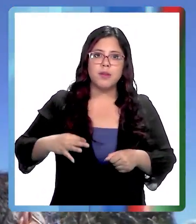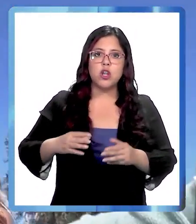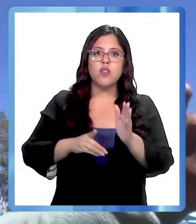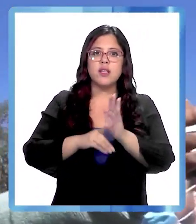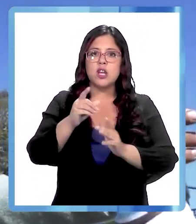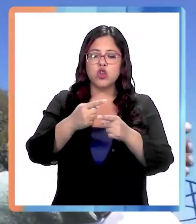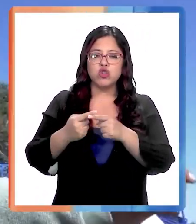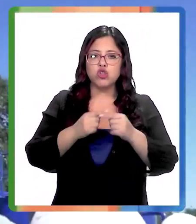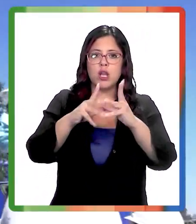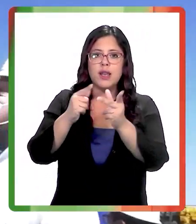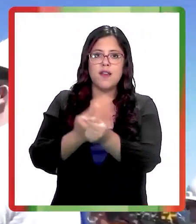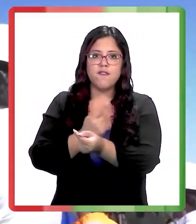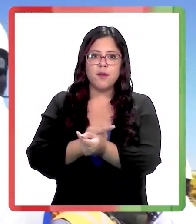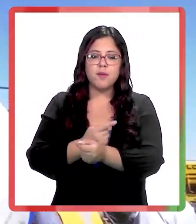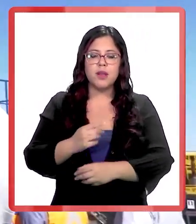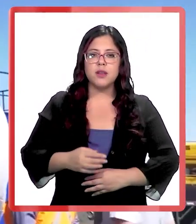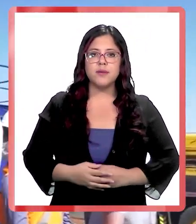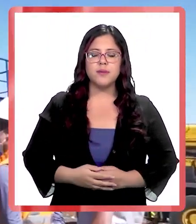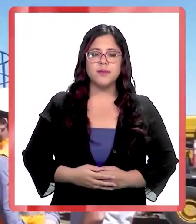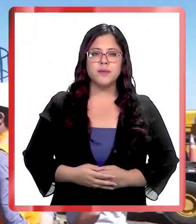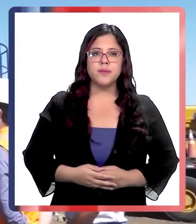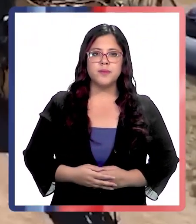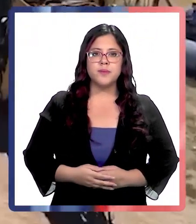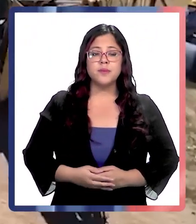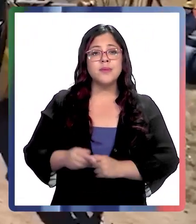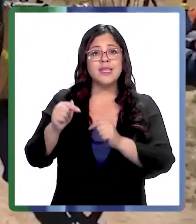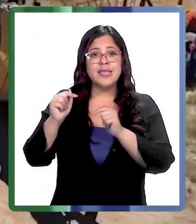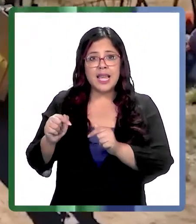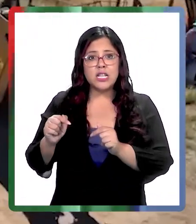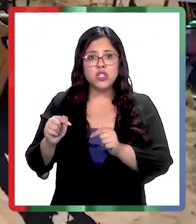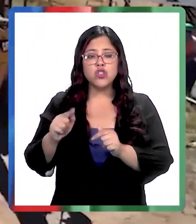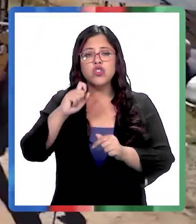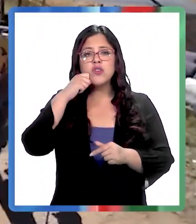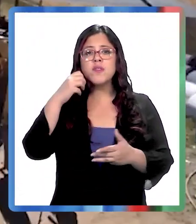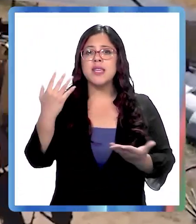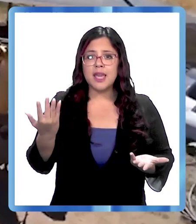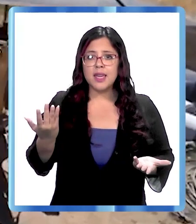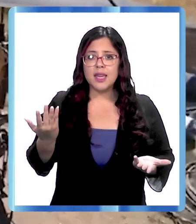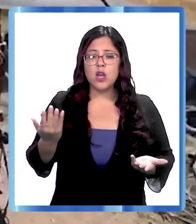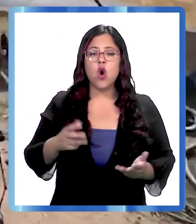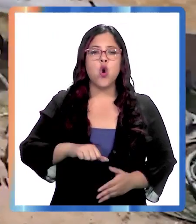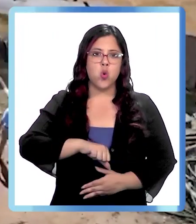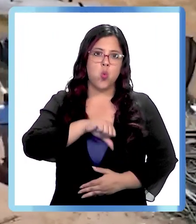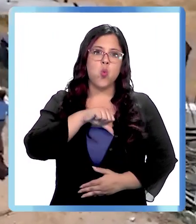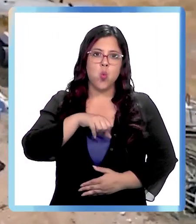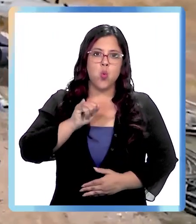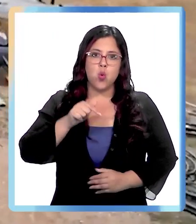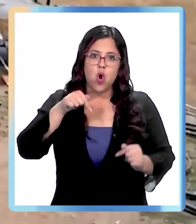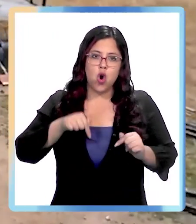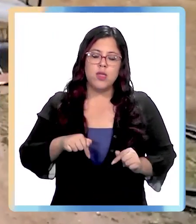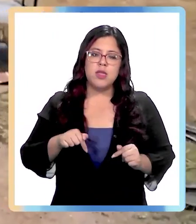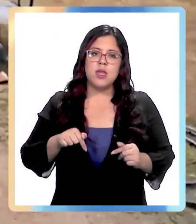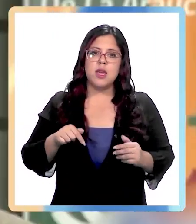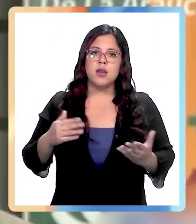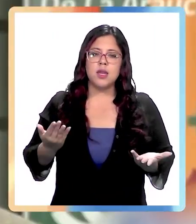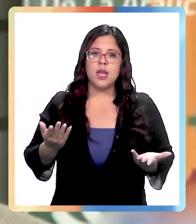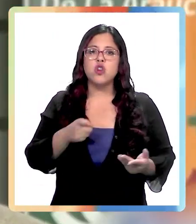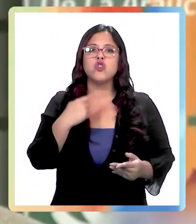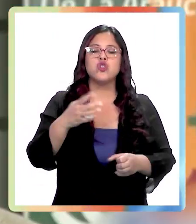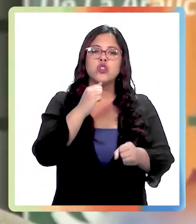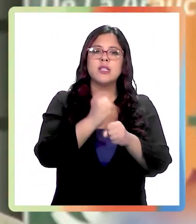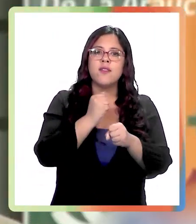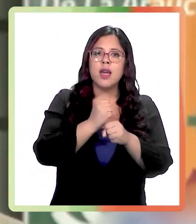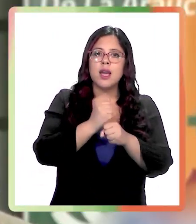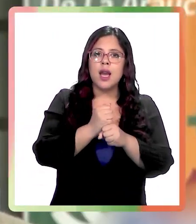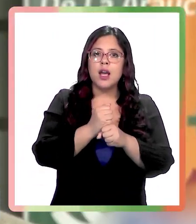Desarrollo Social y Familia. Eso es para nosotros un orgullo hoy día, cómo estamos